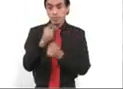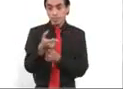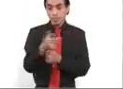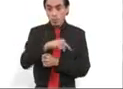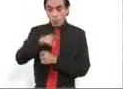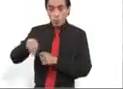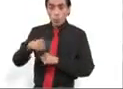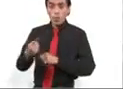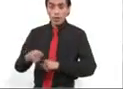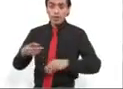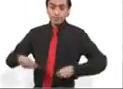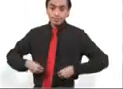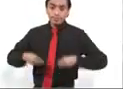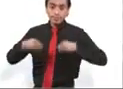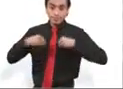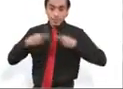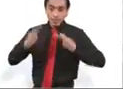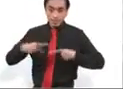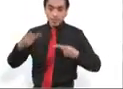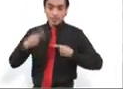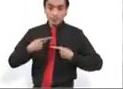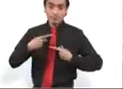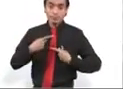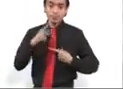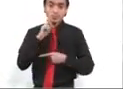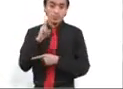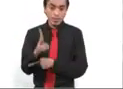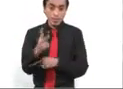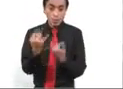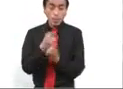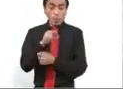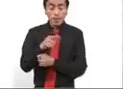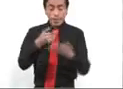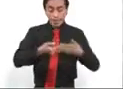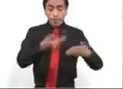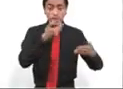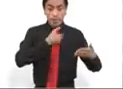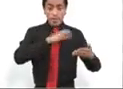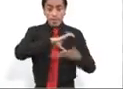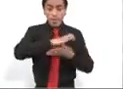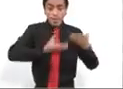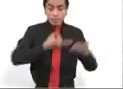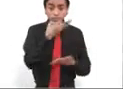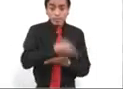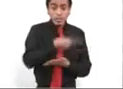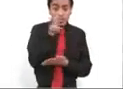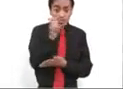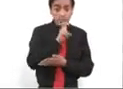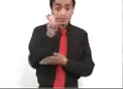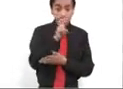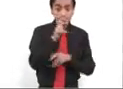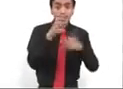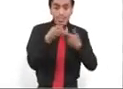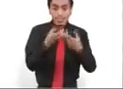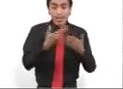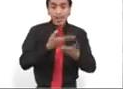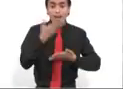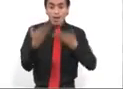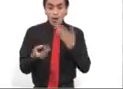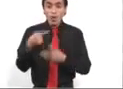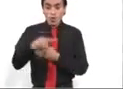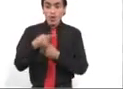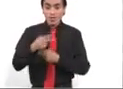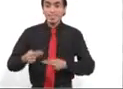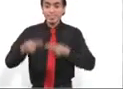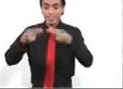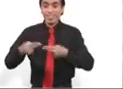vida de las personas, sino que también quienes tenían la concesión de los microbuses sean parte hoy de este negocio